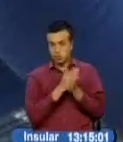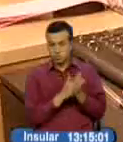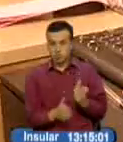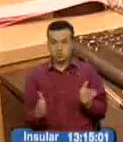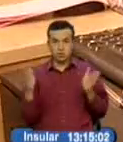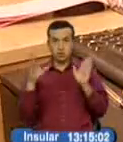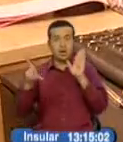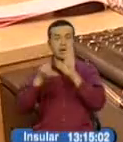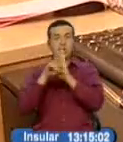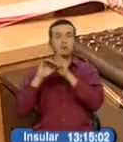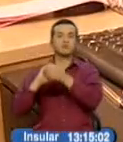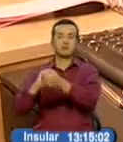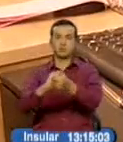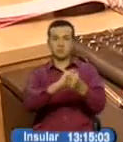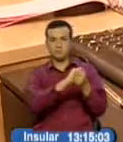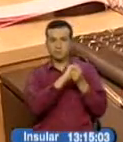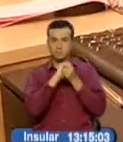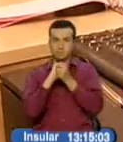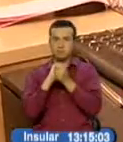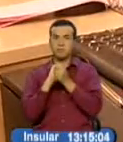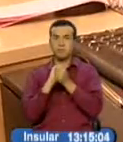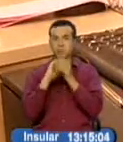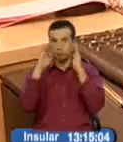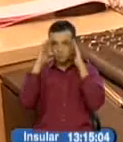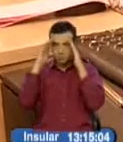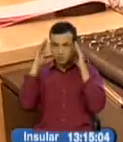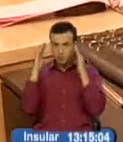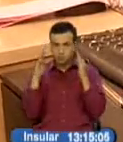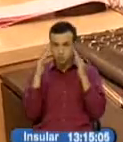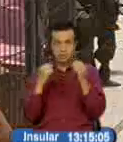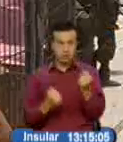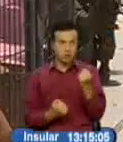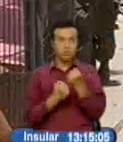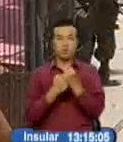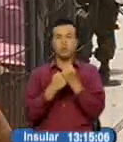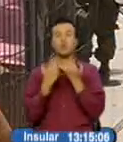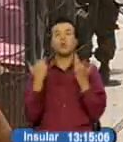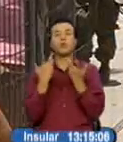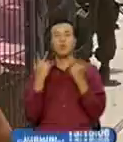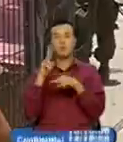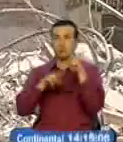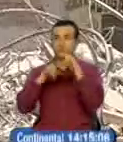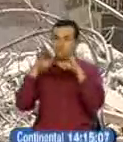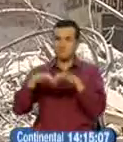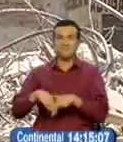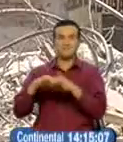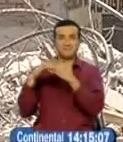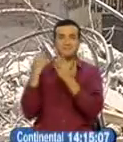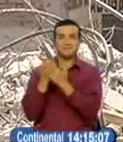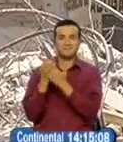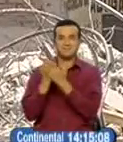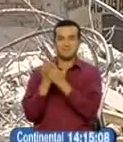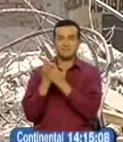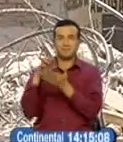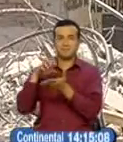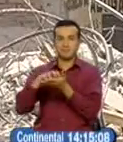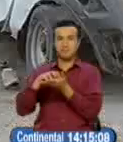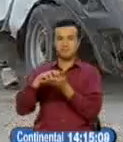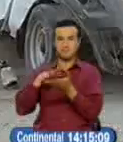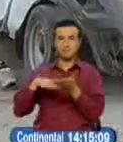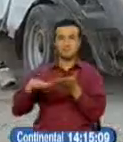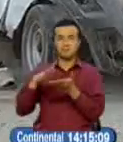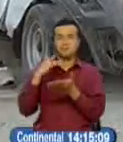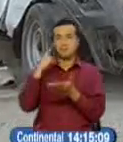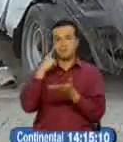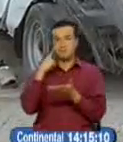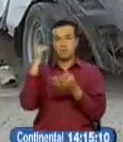vigencia de la Ley de Solidaridad, que tuvo como finalidad aportar a la construcción y reactivación reactivación económica de las provincias